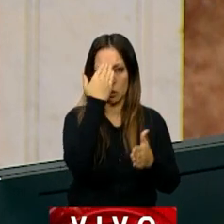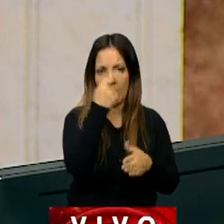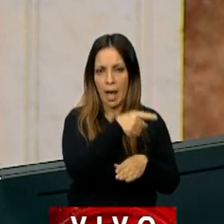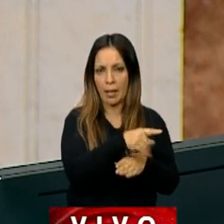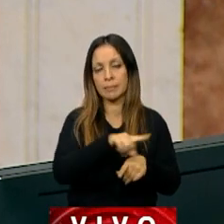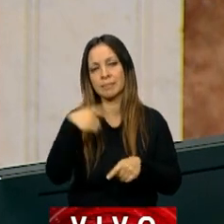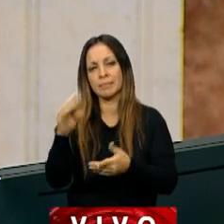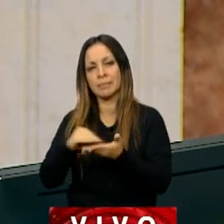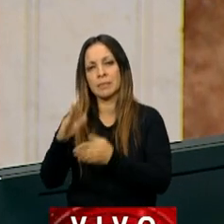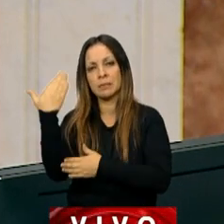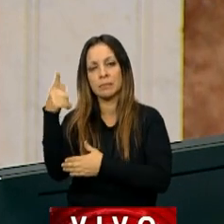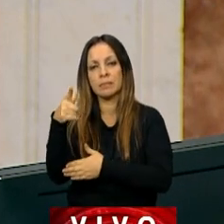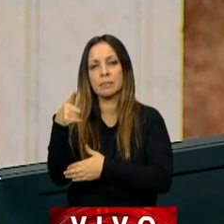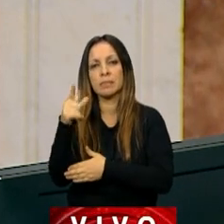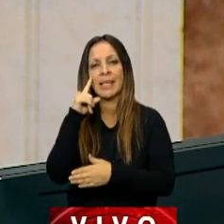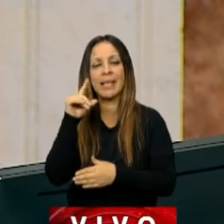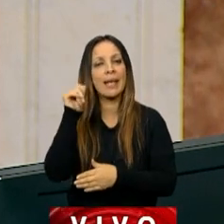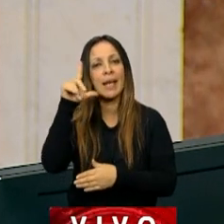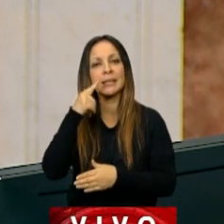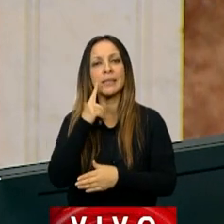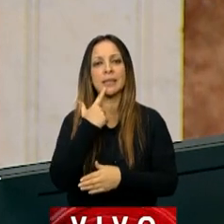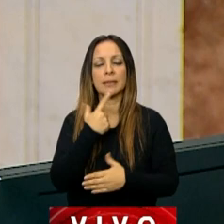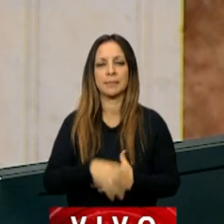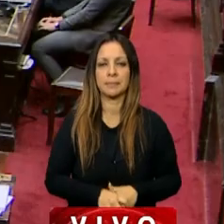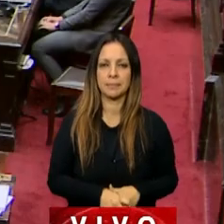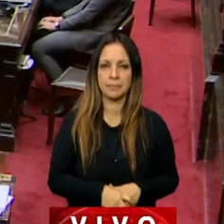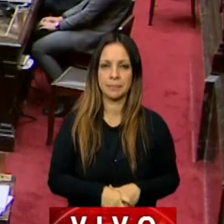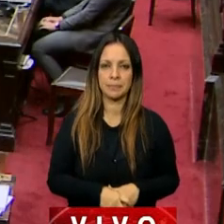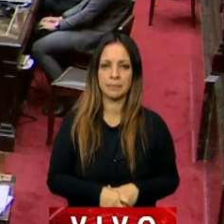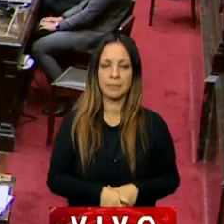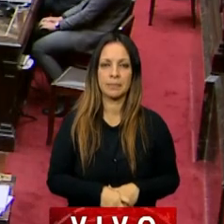de la palabra, el diputado Fernando Iglesias.